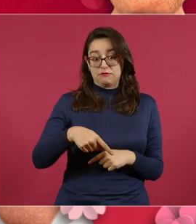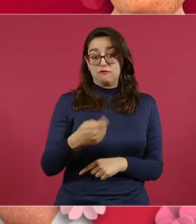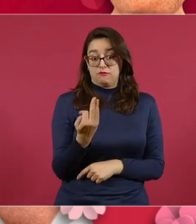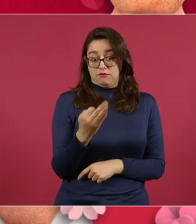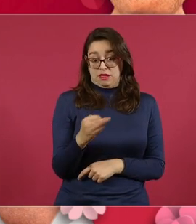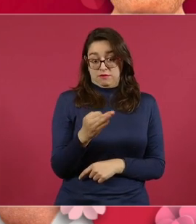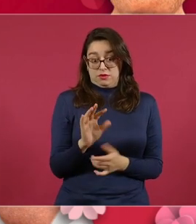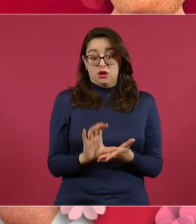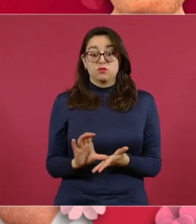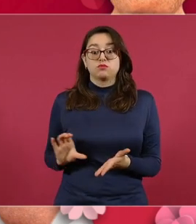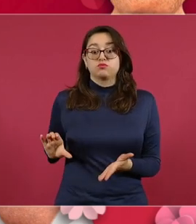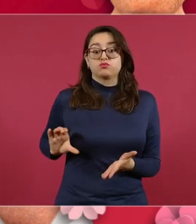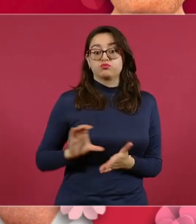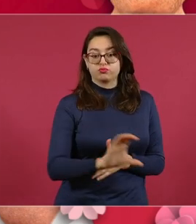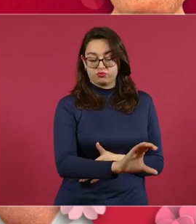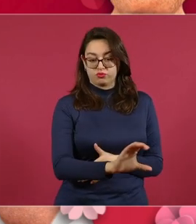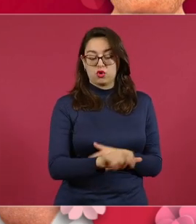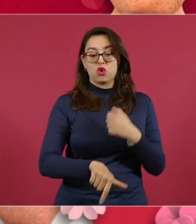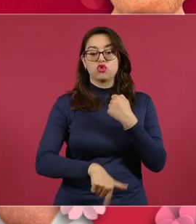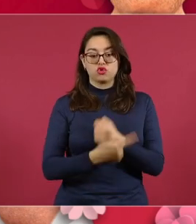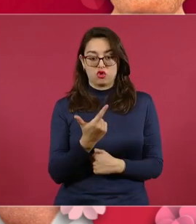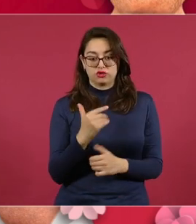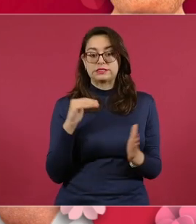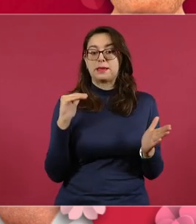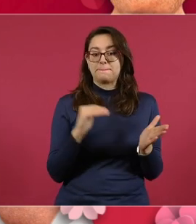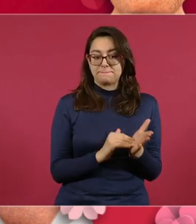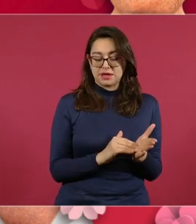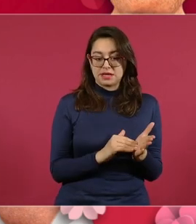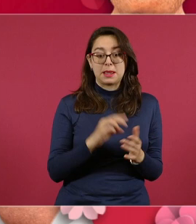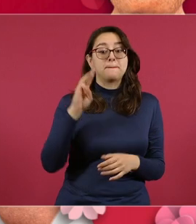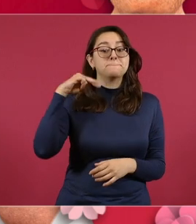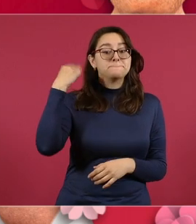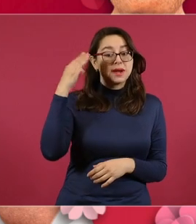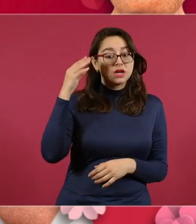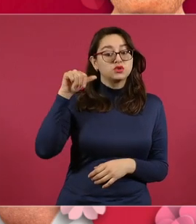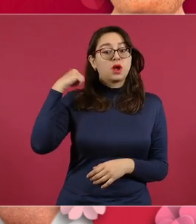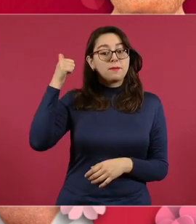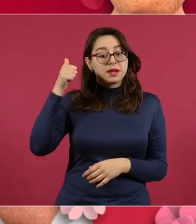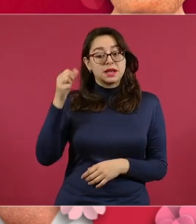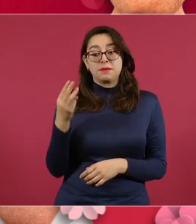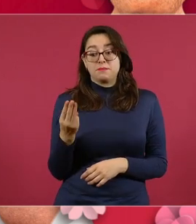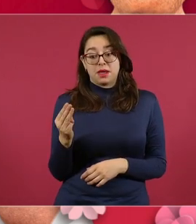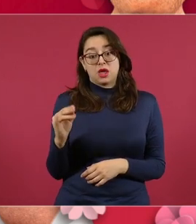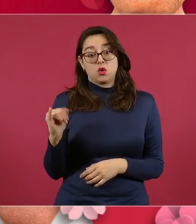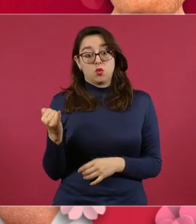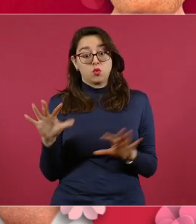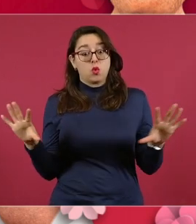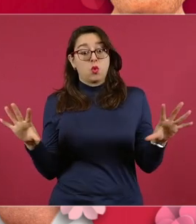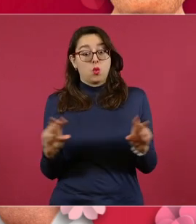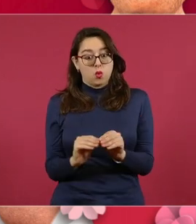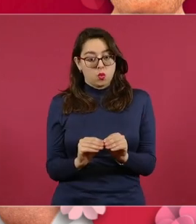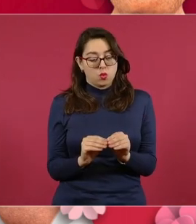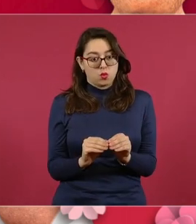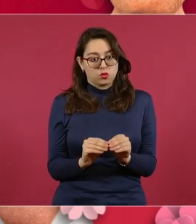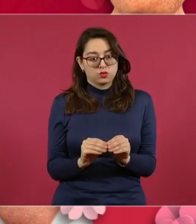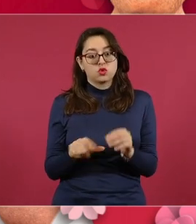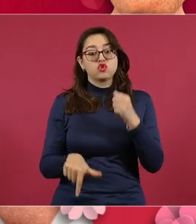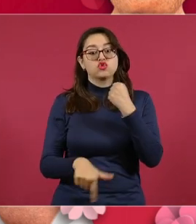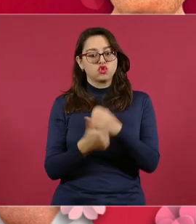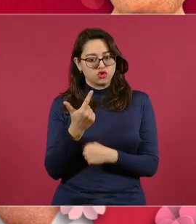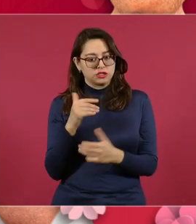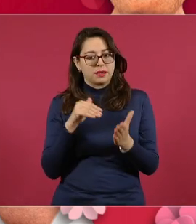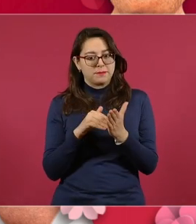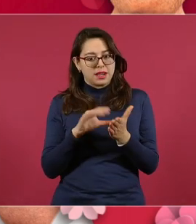por el concepto de los bimestres marzo-abril y mayo-junio. Este pago adelantado, como ustedes